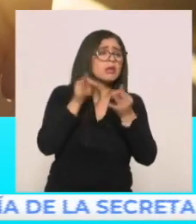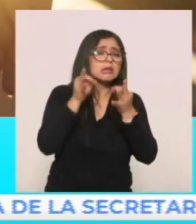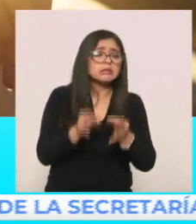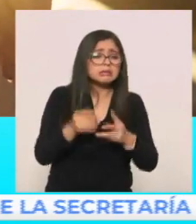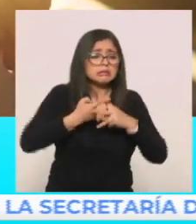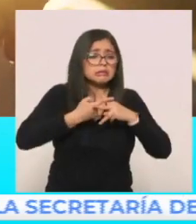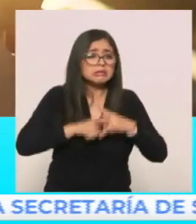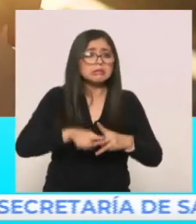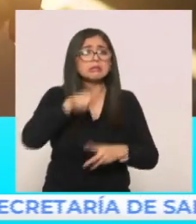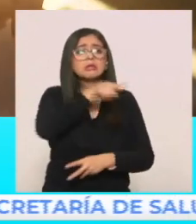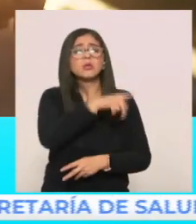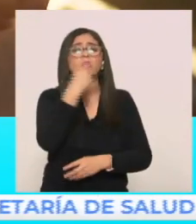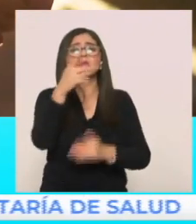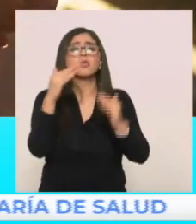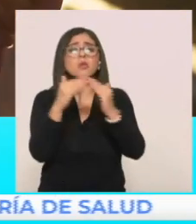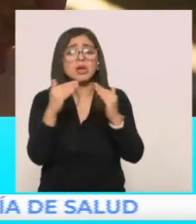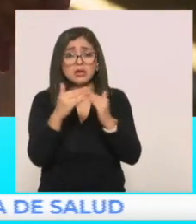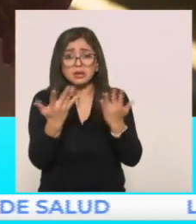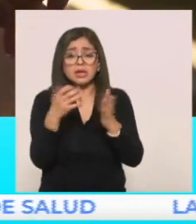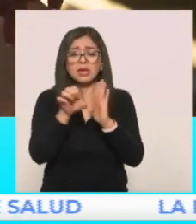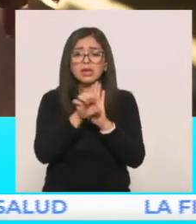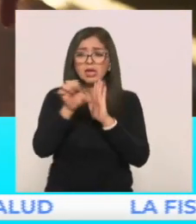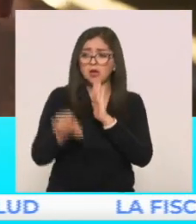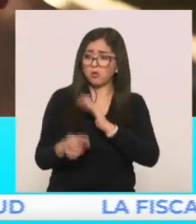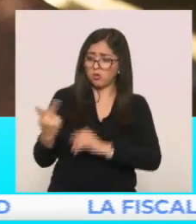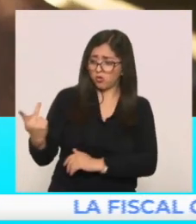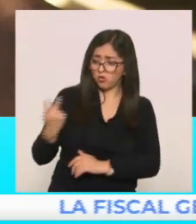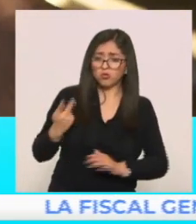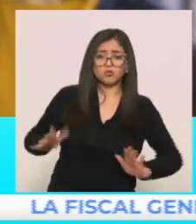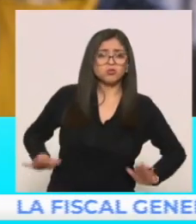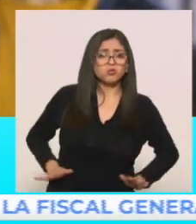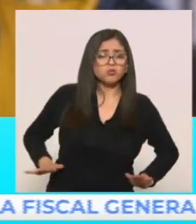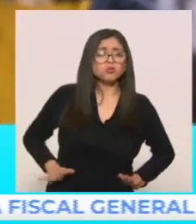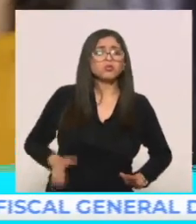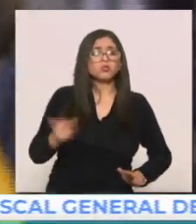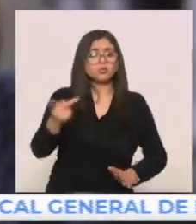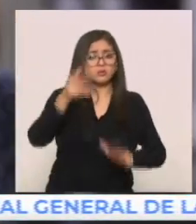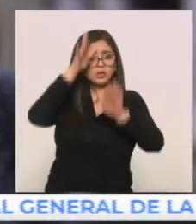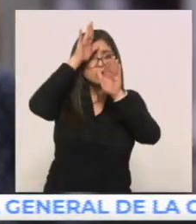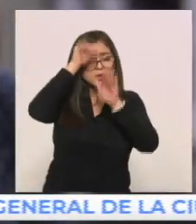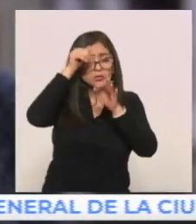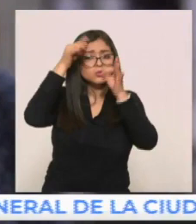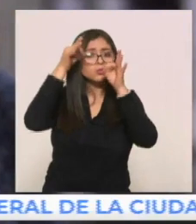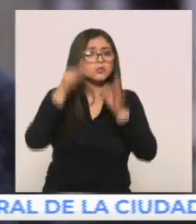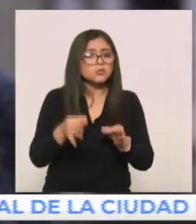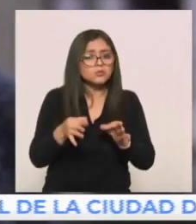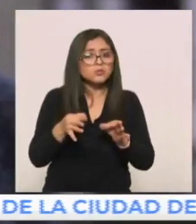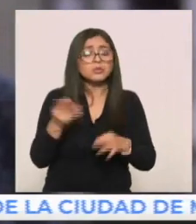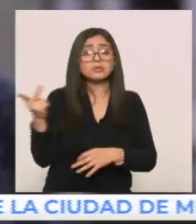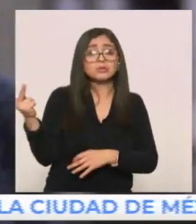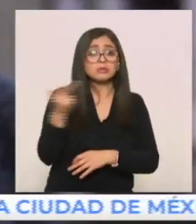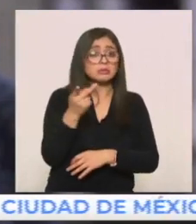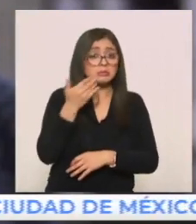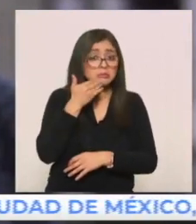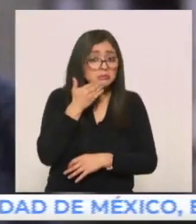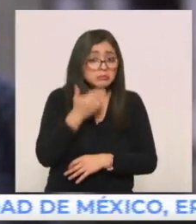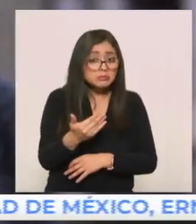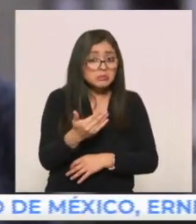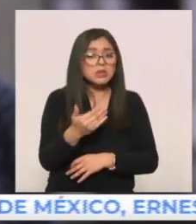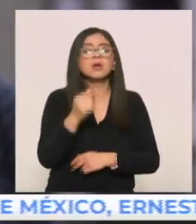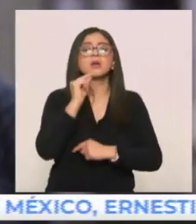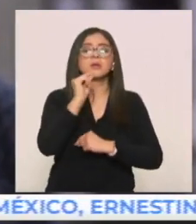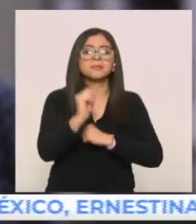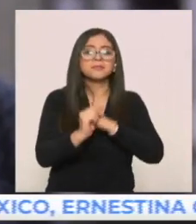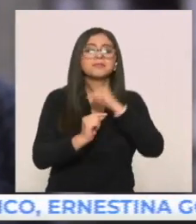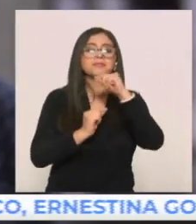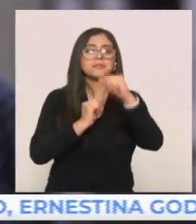con alguien en una pareja estable, por ejemplo, y que tengas un compromiso de pareja cerrada, si eso es así, pues bueno, te